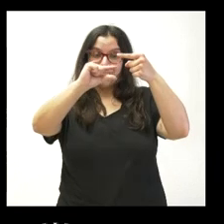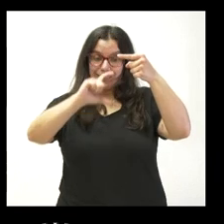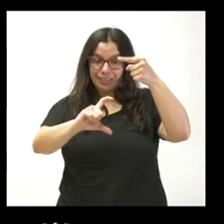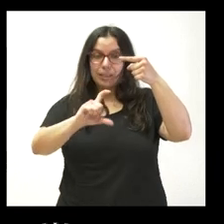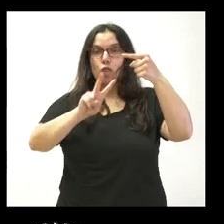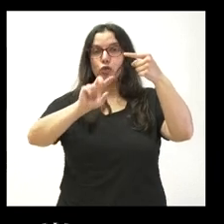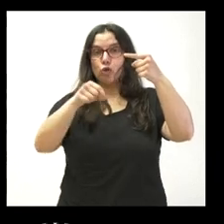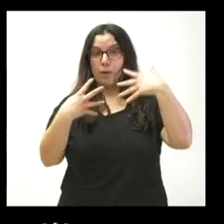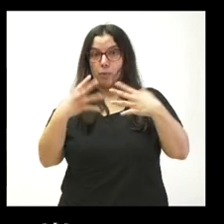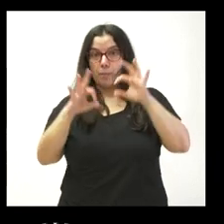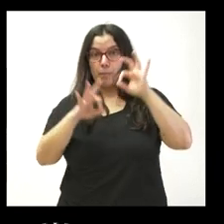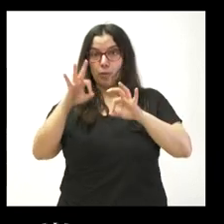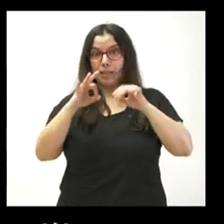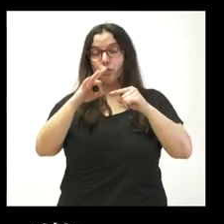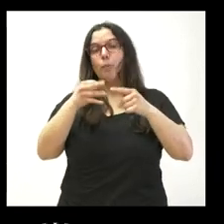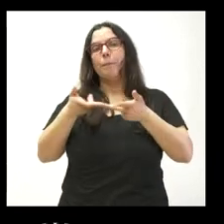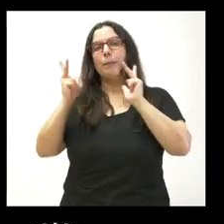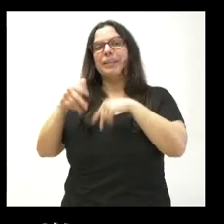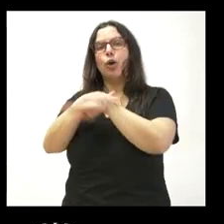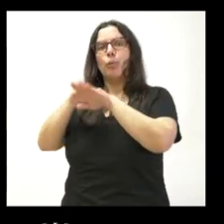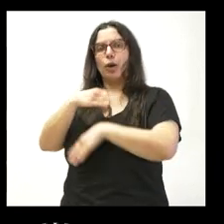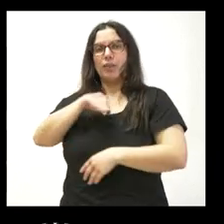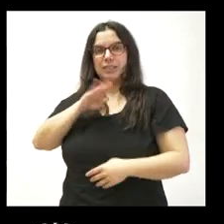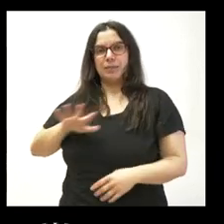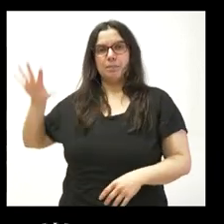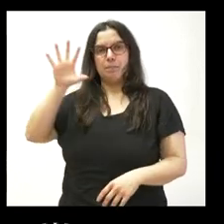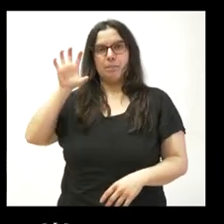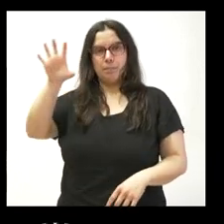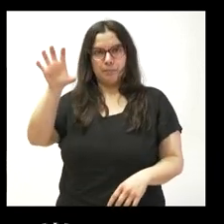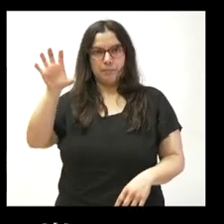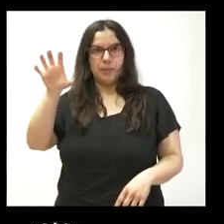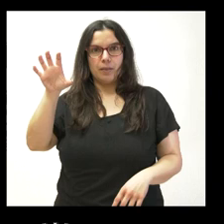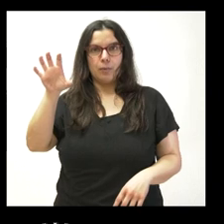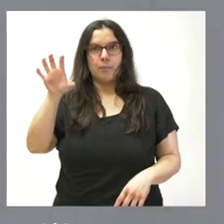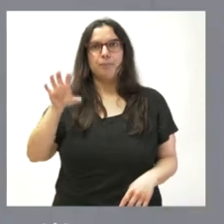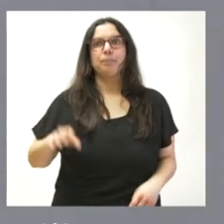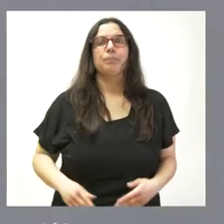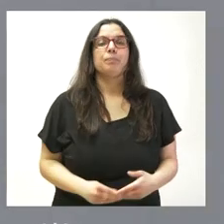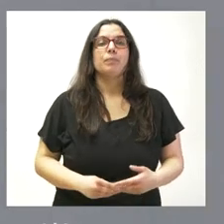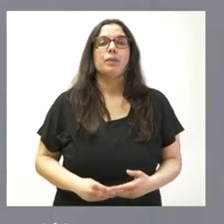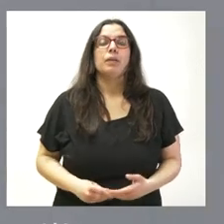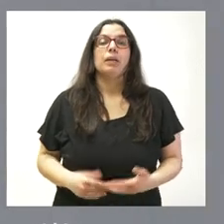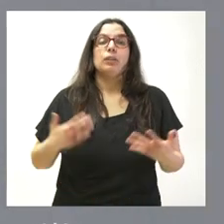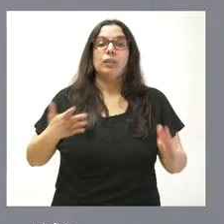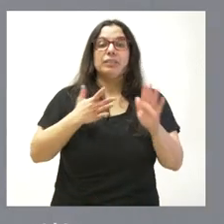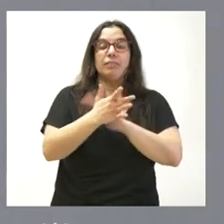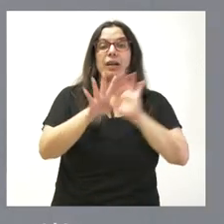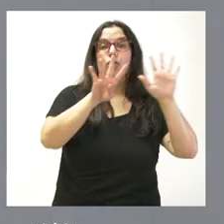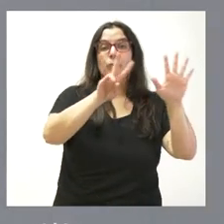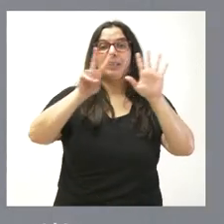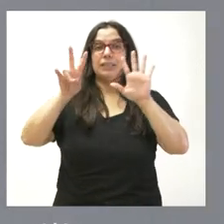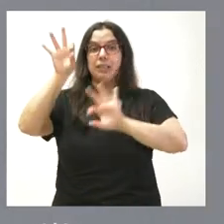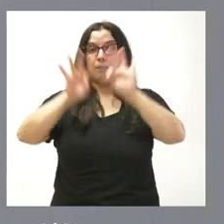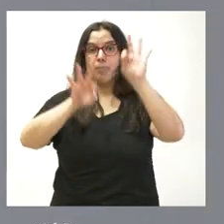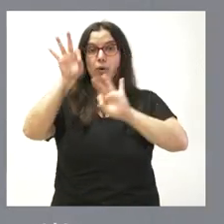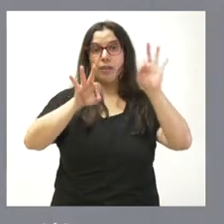del Estado un 2,7 a la administración central un 0,2 a la seguridad social de esta forma el 97 por del déficit es un